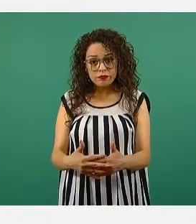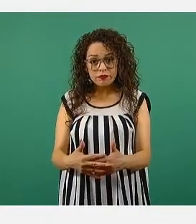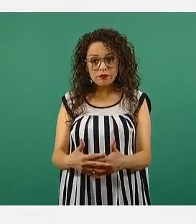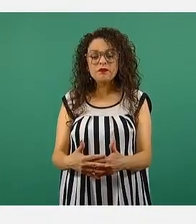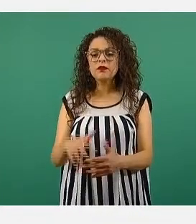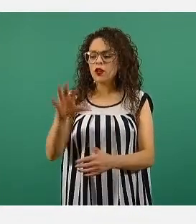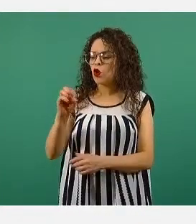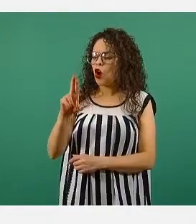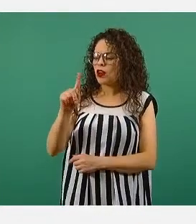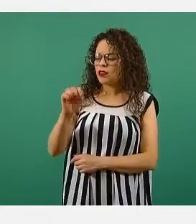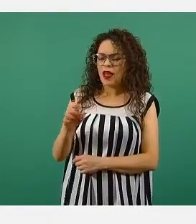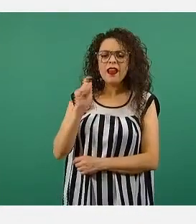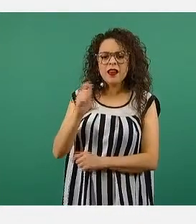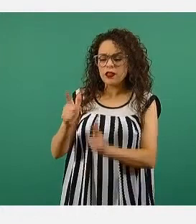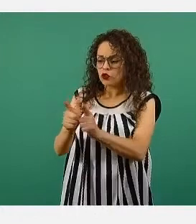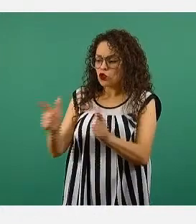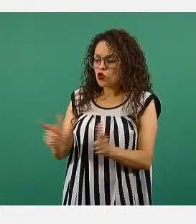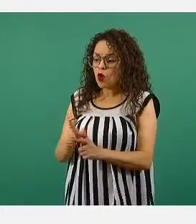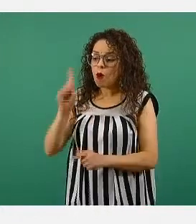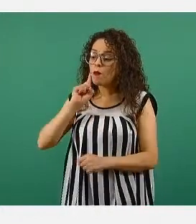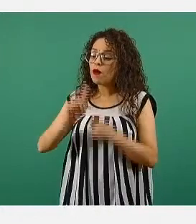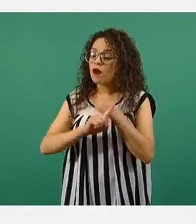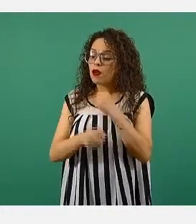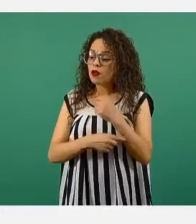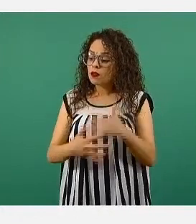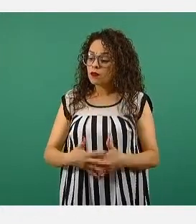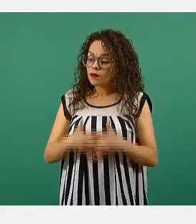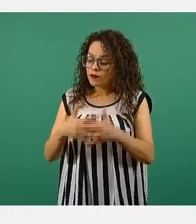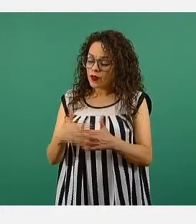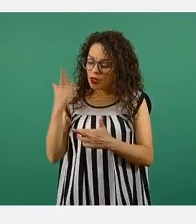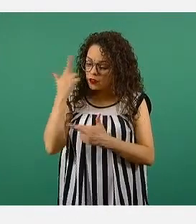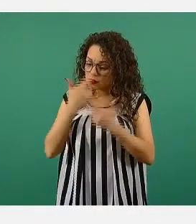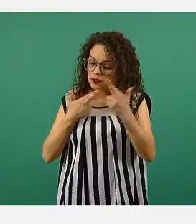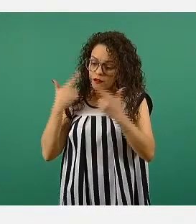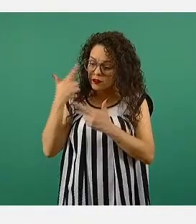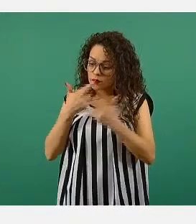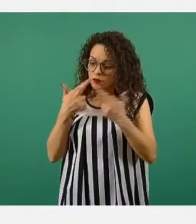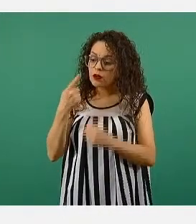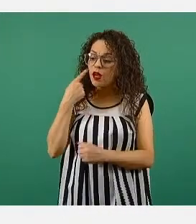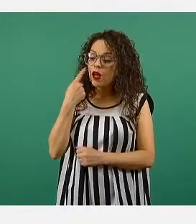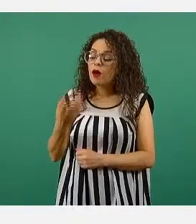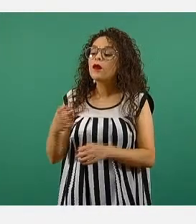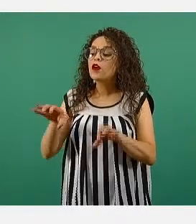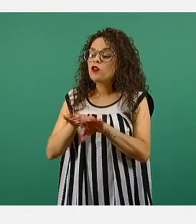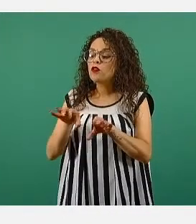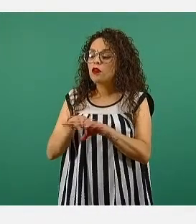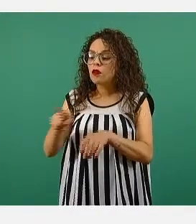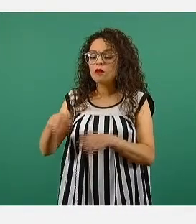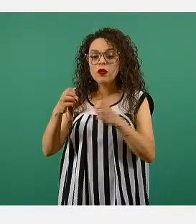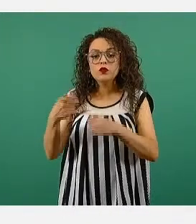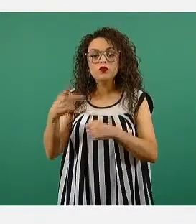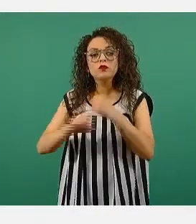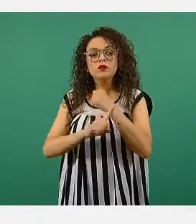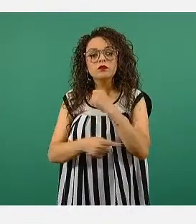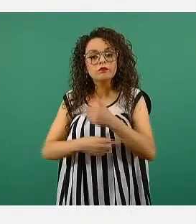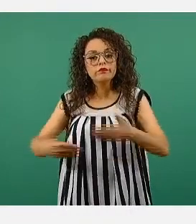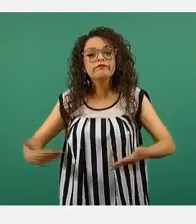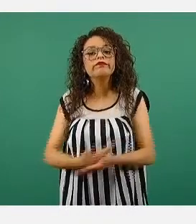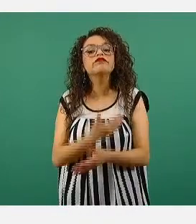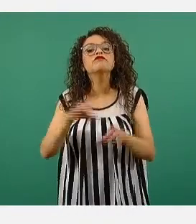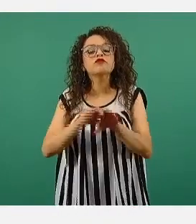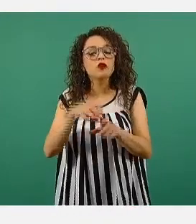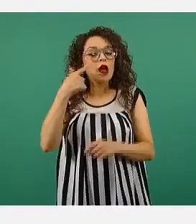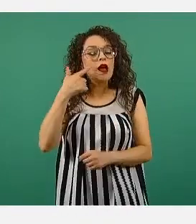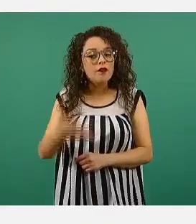es un grupo de mujeres embarazadas que se está siguiendo a futuro para ver cómo terminan esos embarazos. Y este